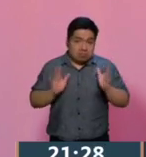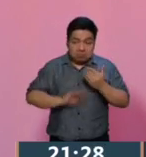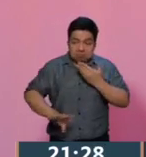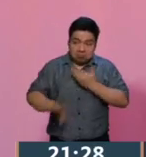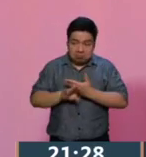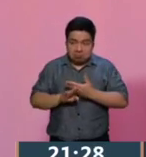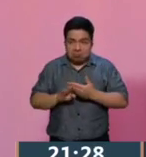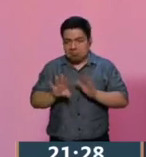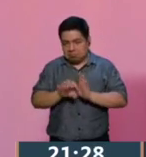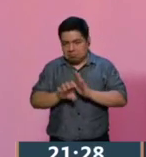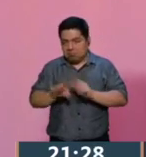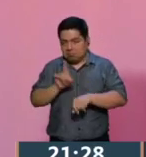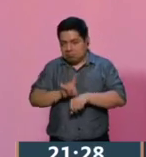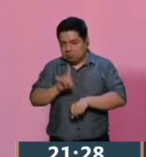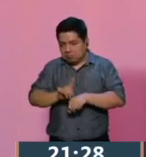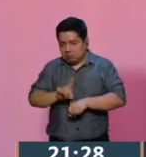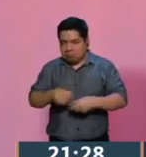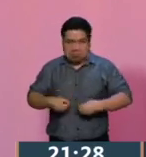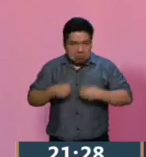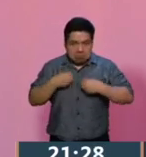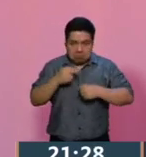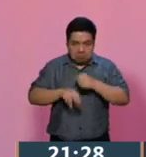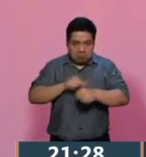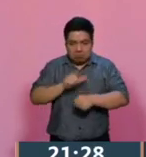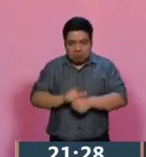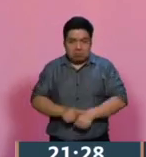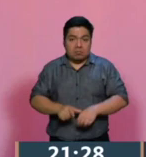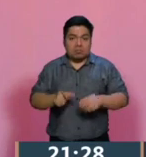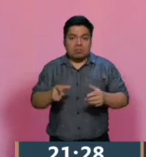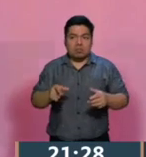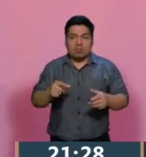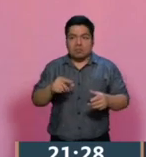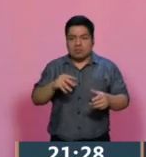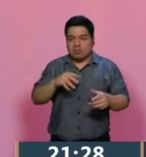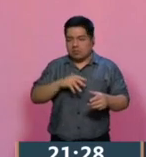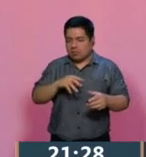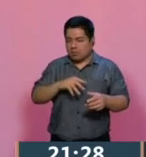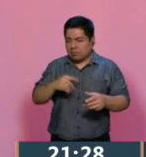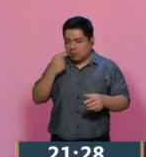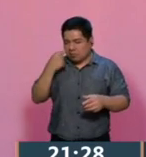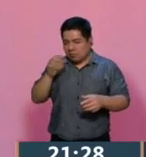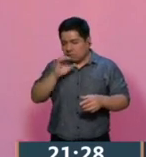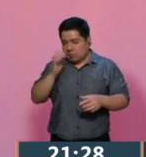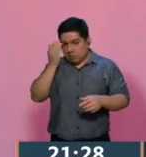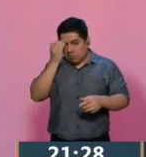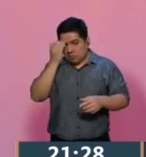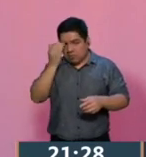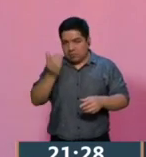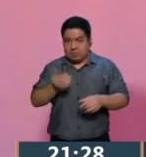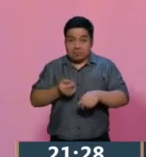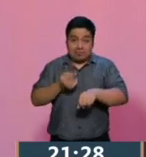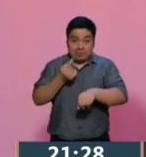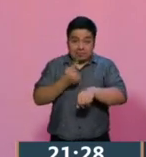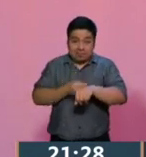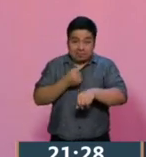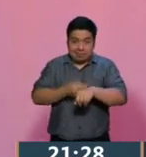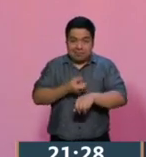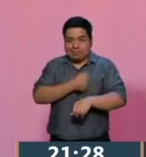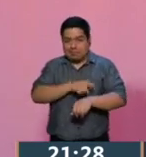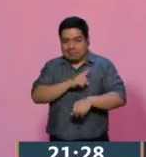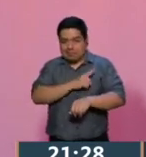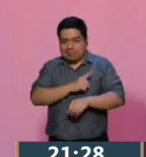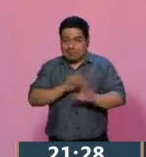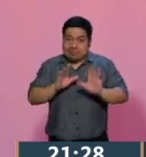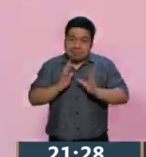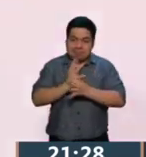en su vida cotidiana, sino además han existido o tenemos hoy conocimiento de que hay personas que han sido afectadas en su salud. Pues no